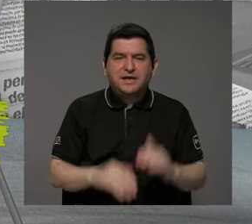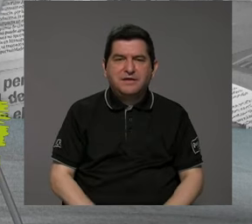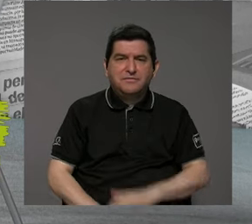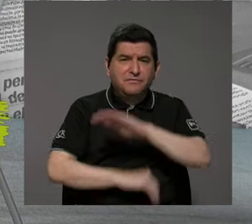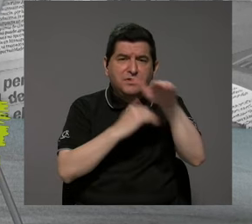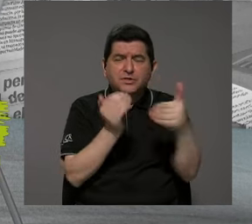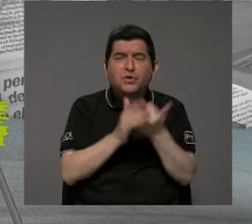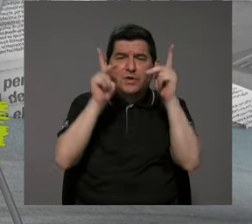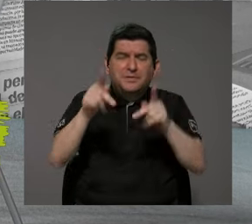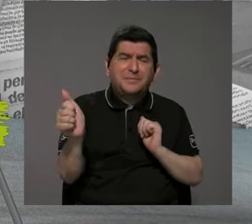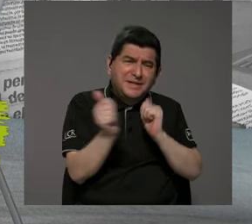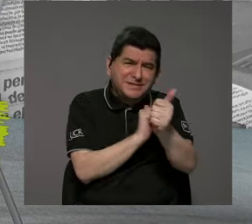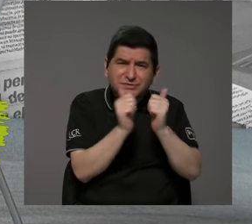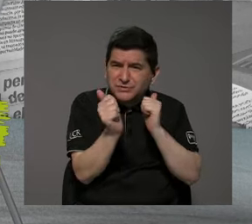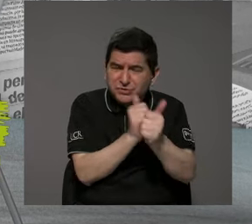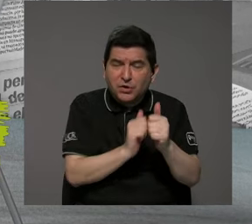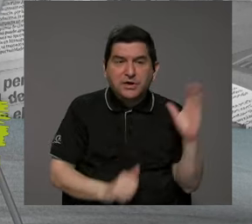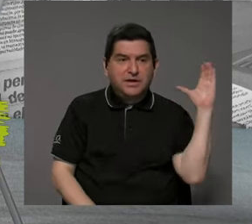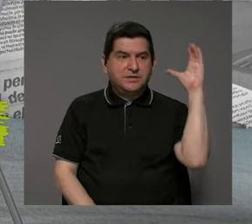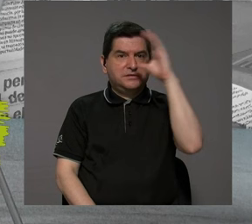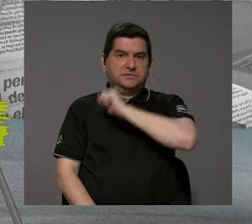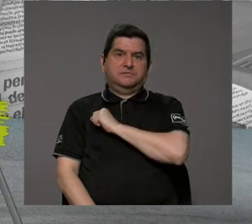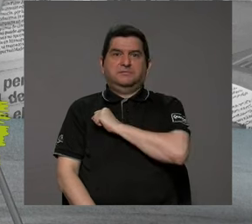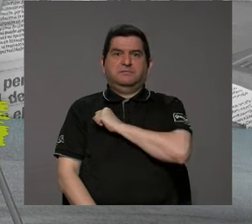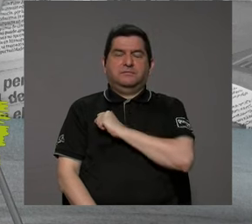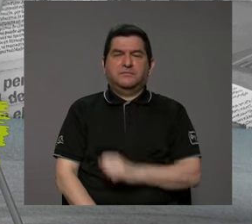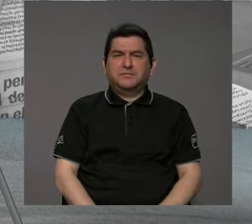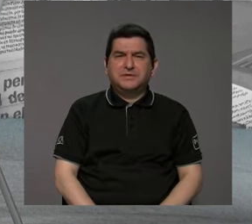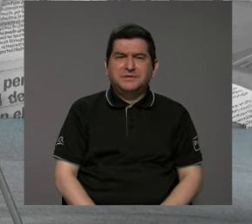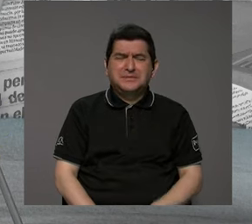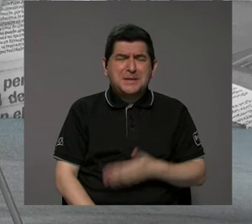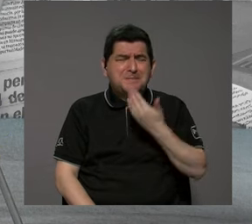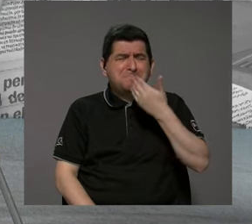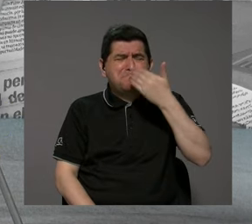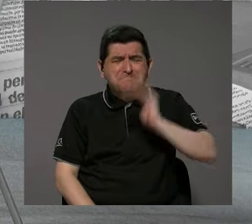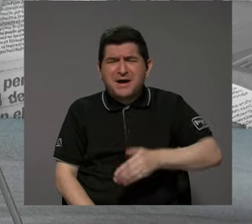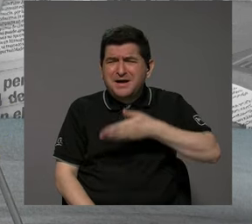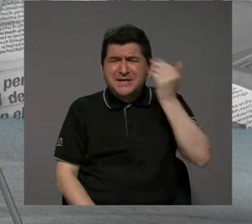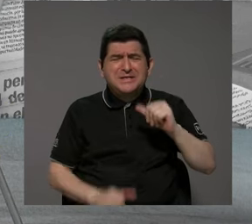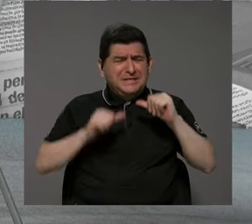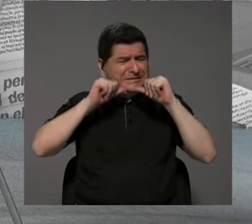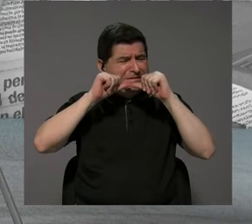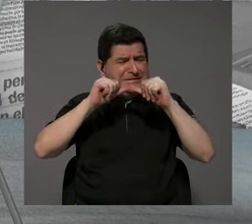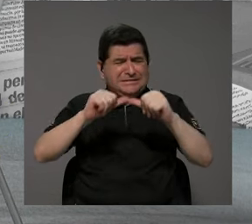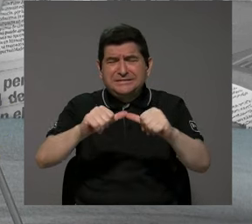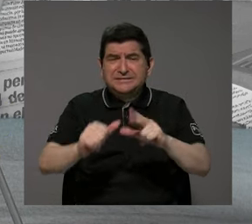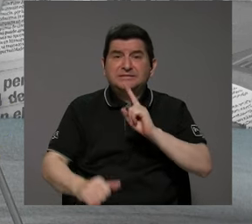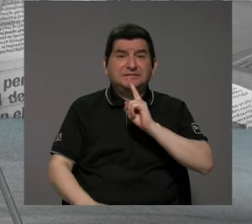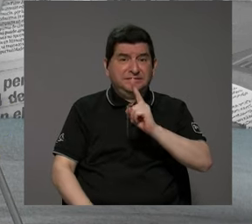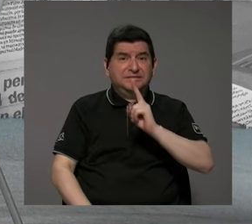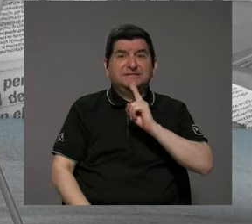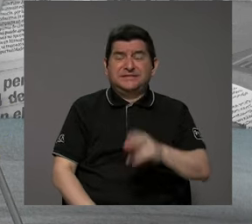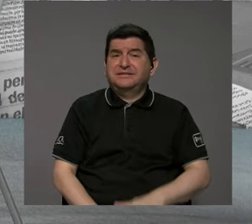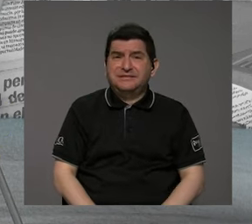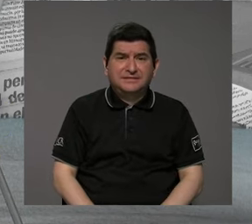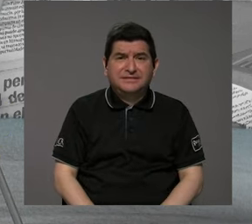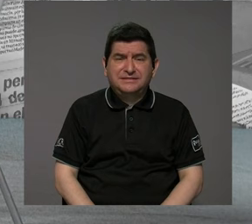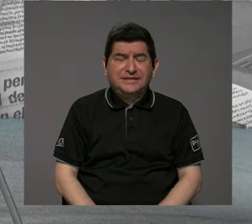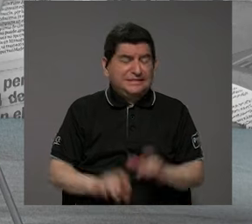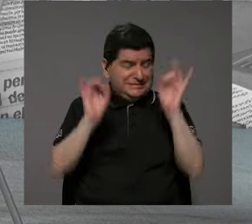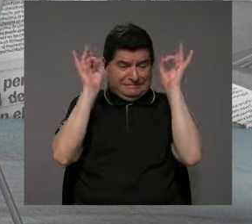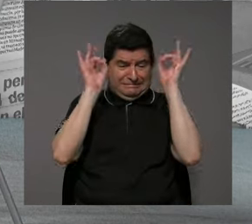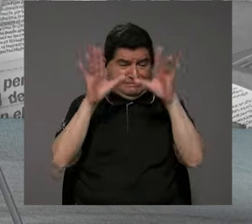que transite por ahí se va a dar cuenta que hay un mal olor constante que es realmente eh